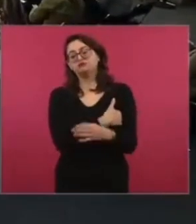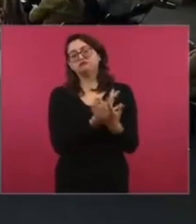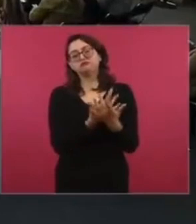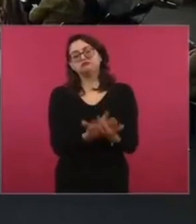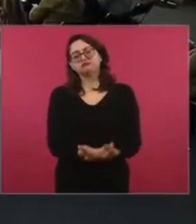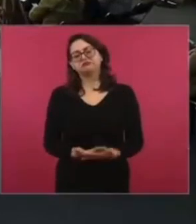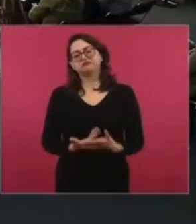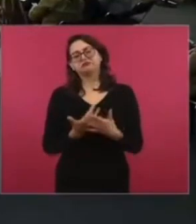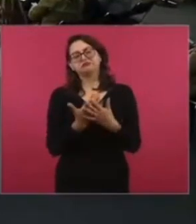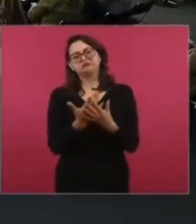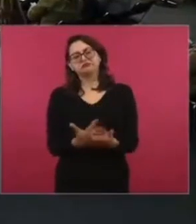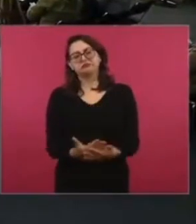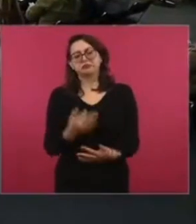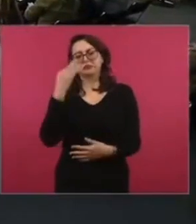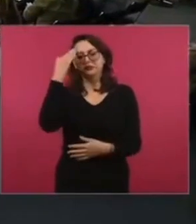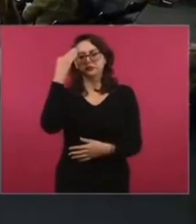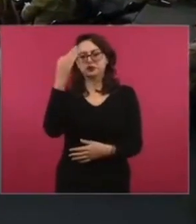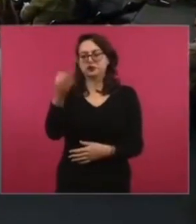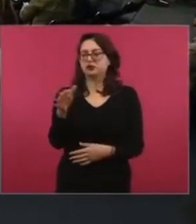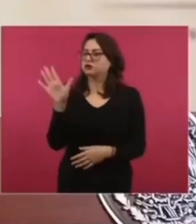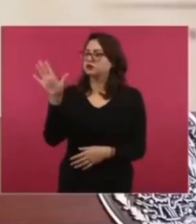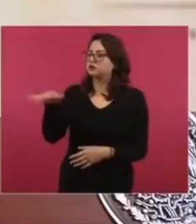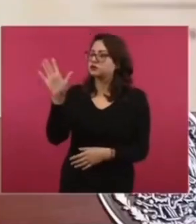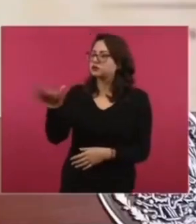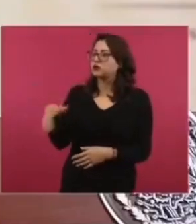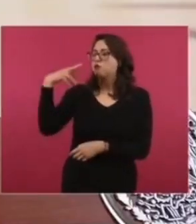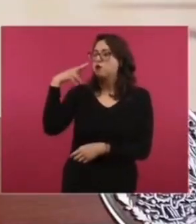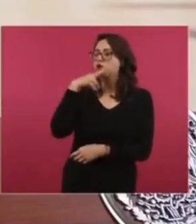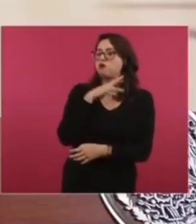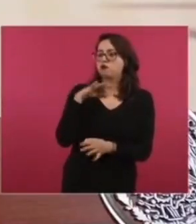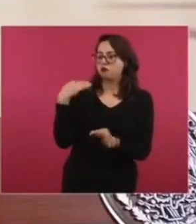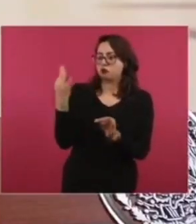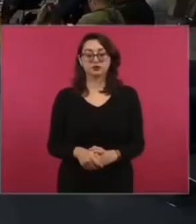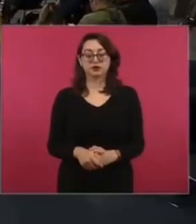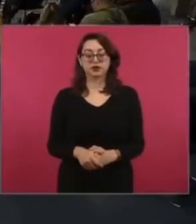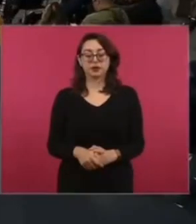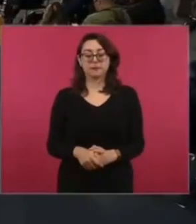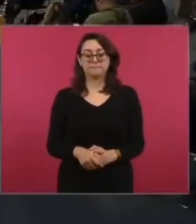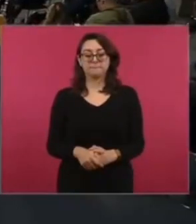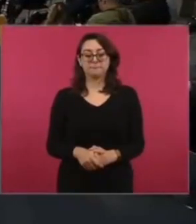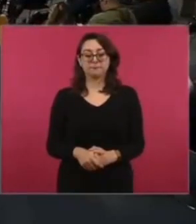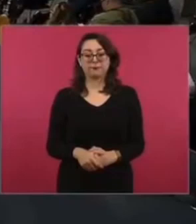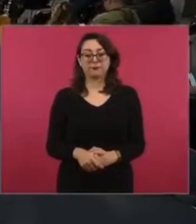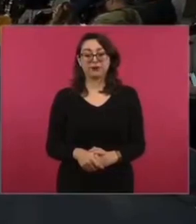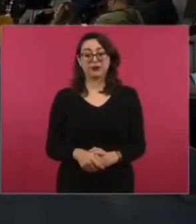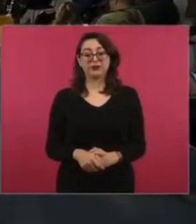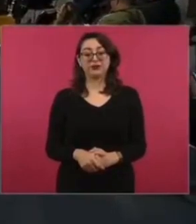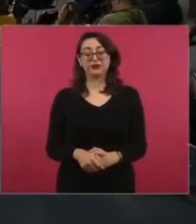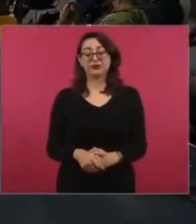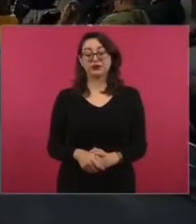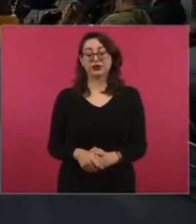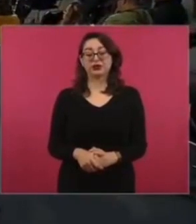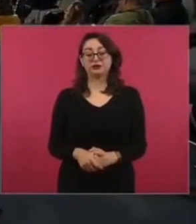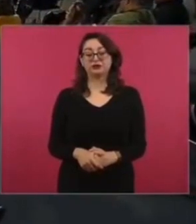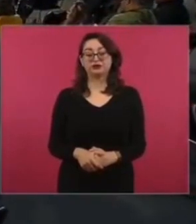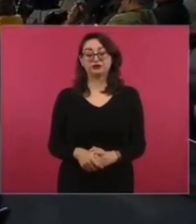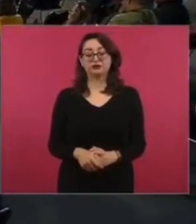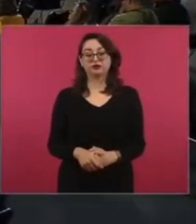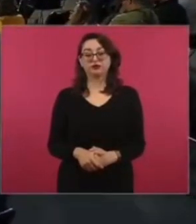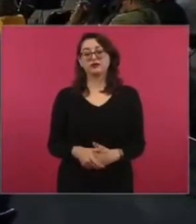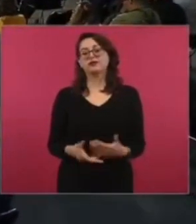la justicia pronta y expedita tiene Ah no eso sí